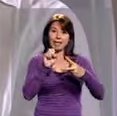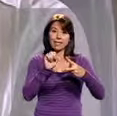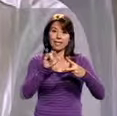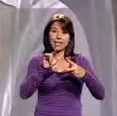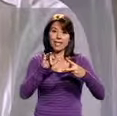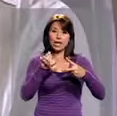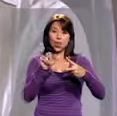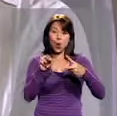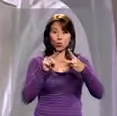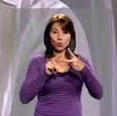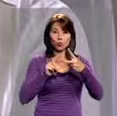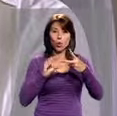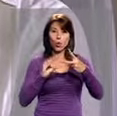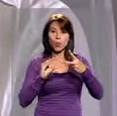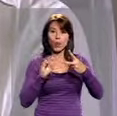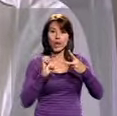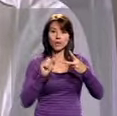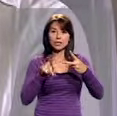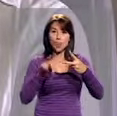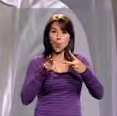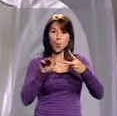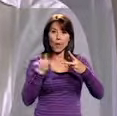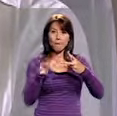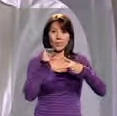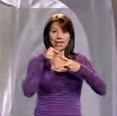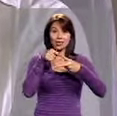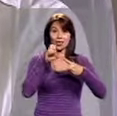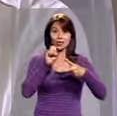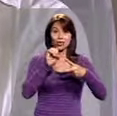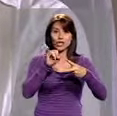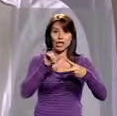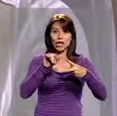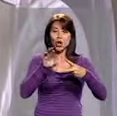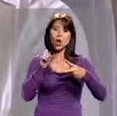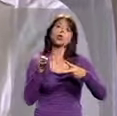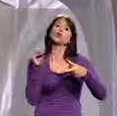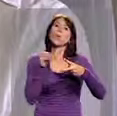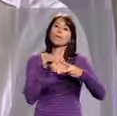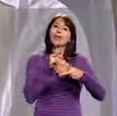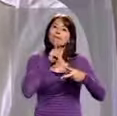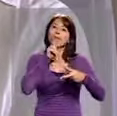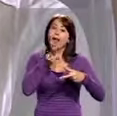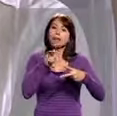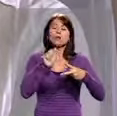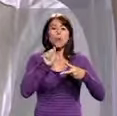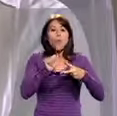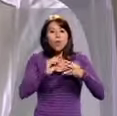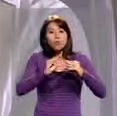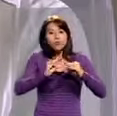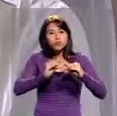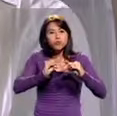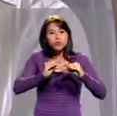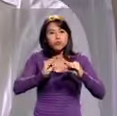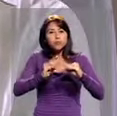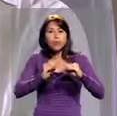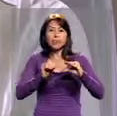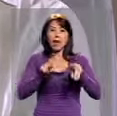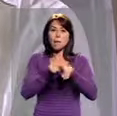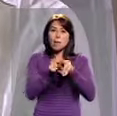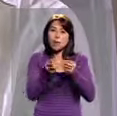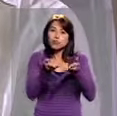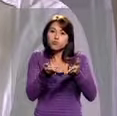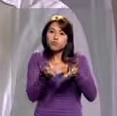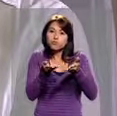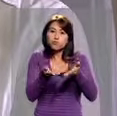de silicón y otros que son de espuma. Los de silicón son más reales al tacto, tiene un poco